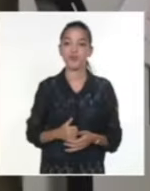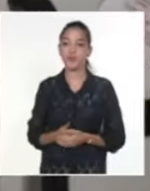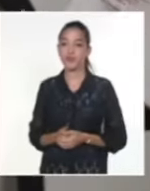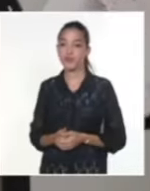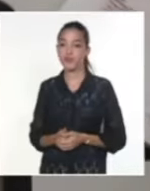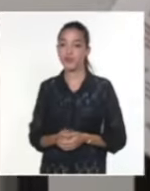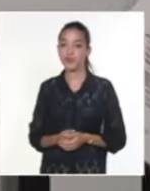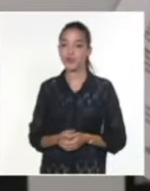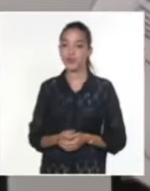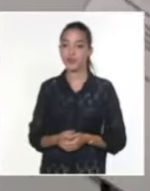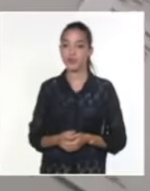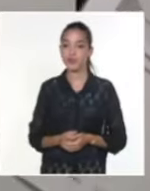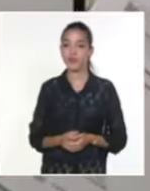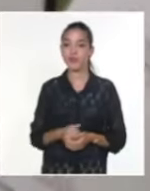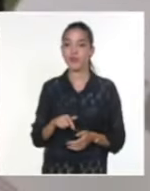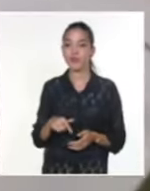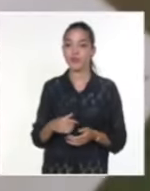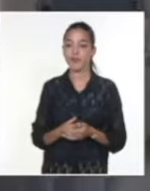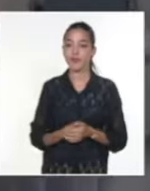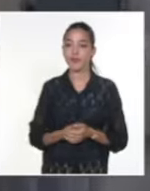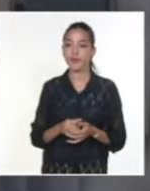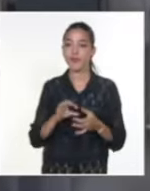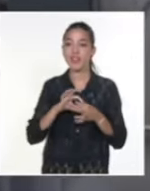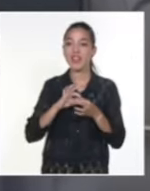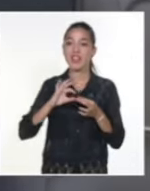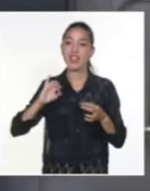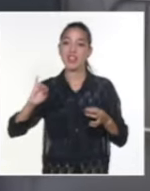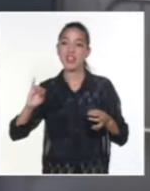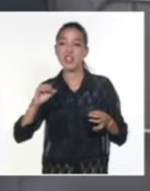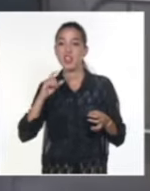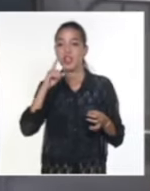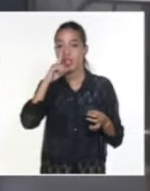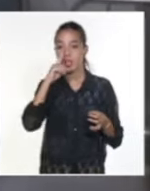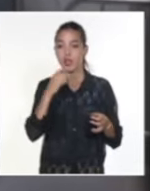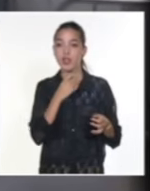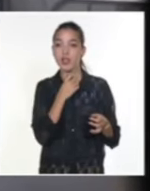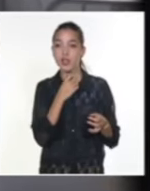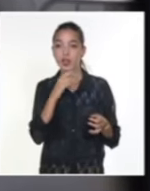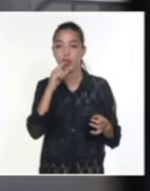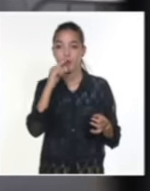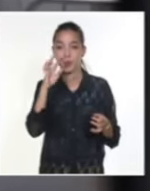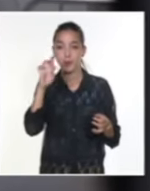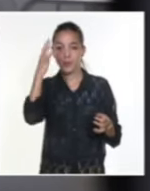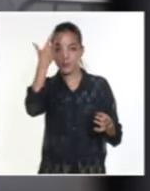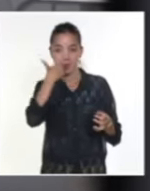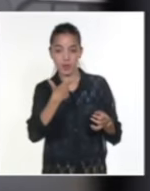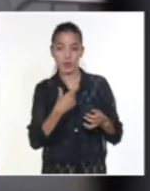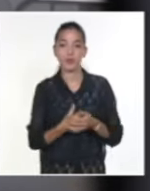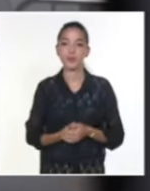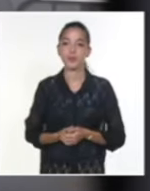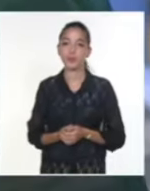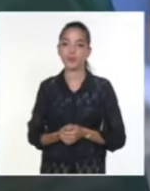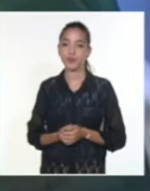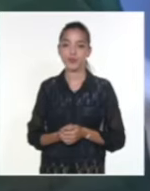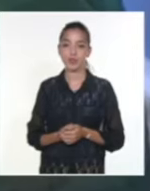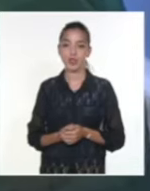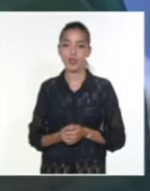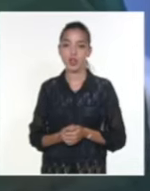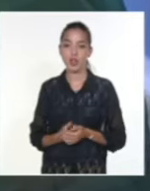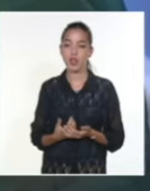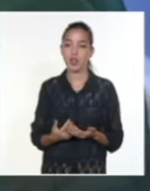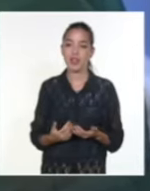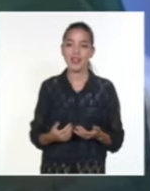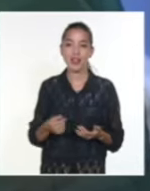en Ginebra, donde sí se concretó un paquete de enmiendas críticas al Reglamento Sanitario Internacional ante emergencias de salud